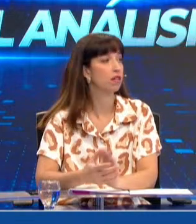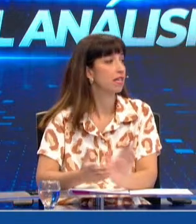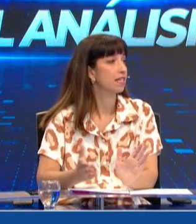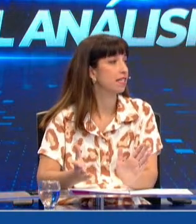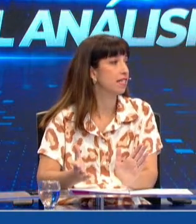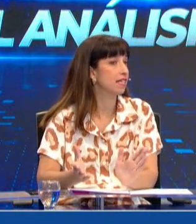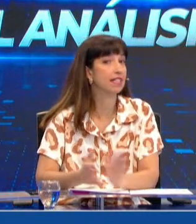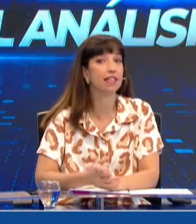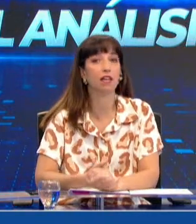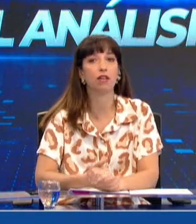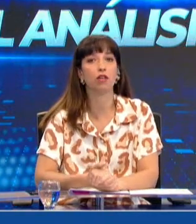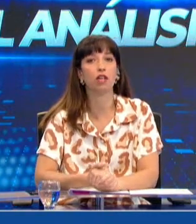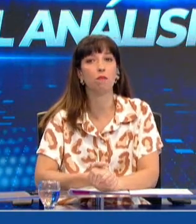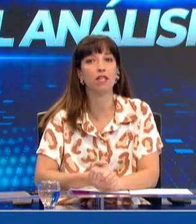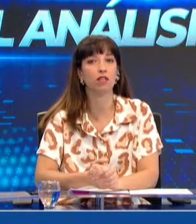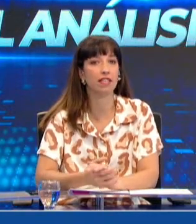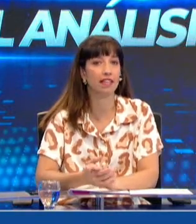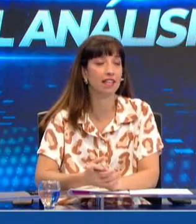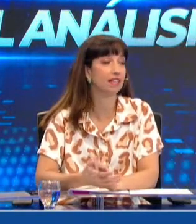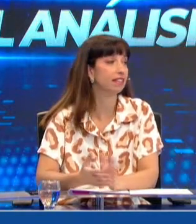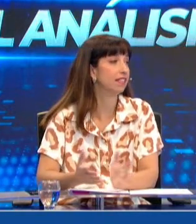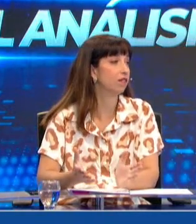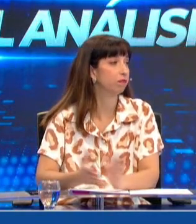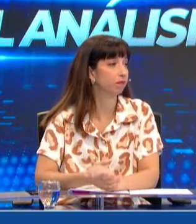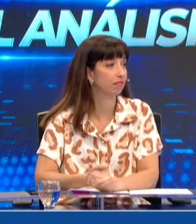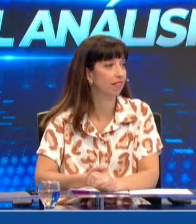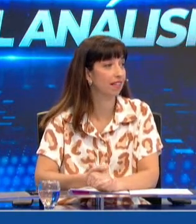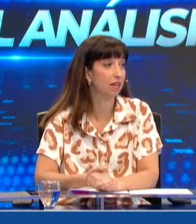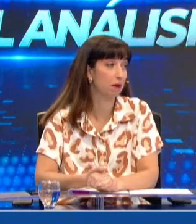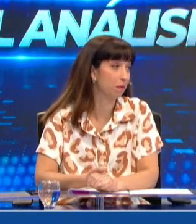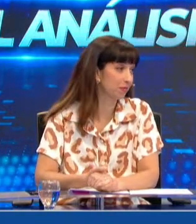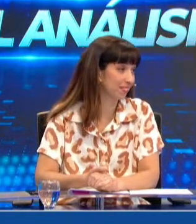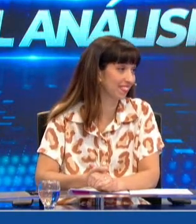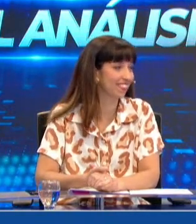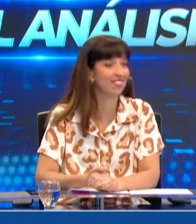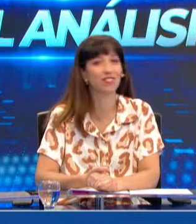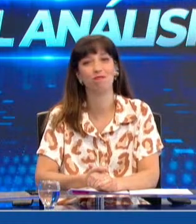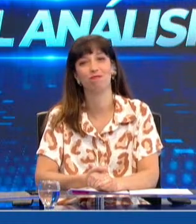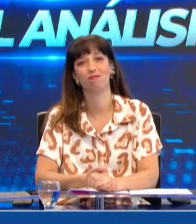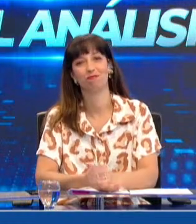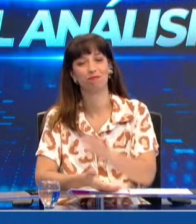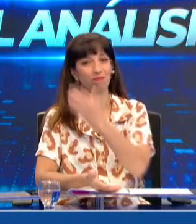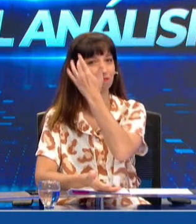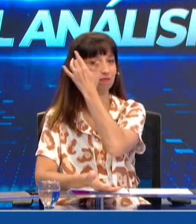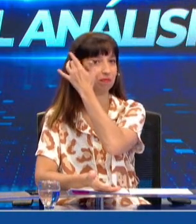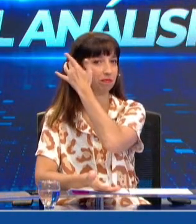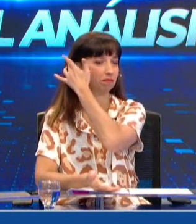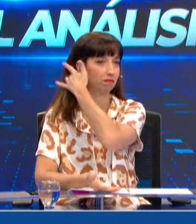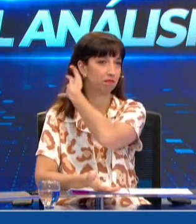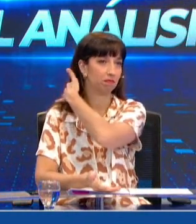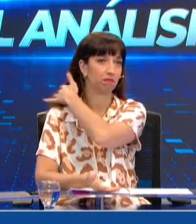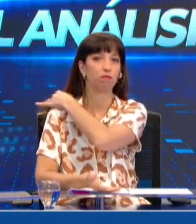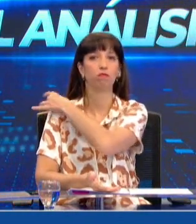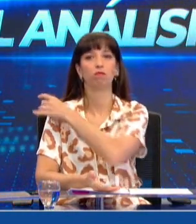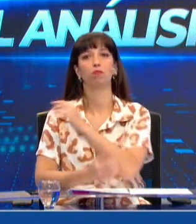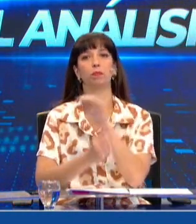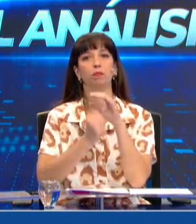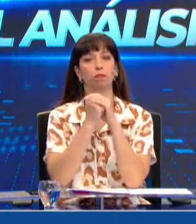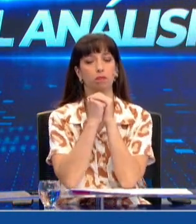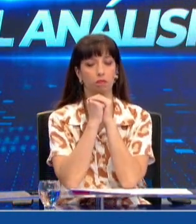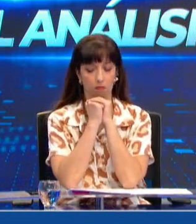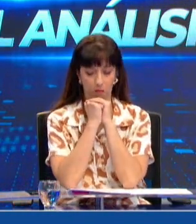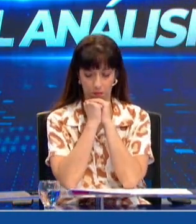Y bueno, si tiene que ver con el comercio y el interés de Argentina, ahí vamos. Ahí está, exactamente. Por eso la importancia, ¿no?, de estas